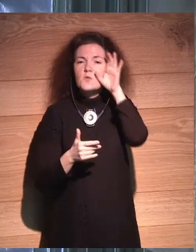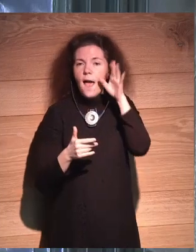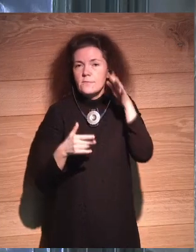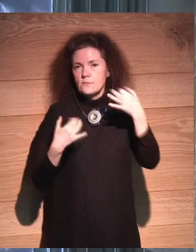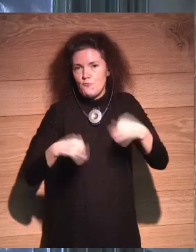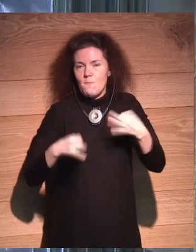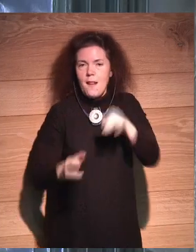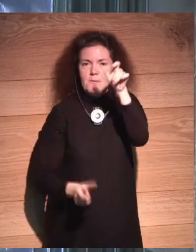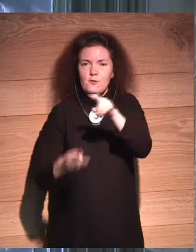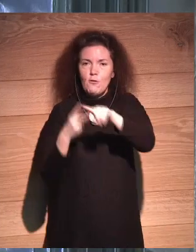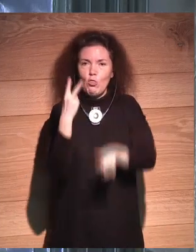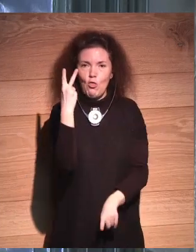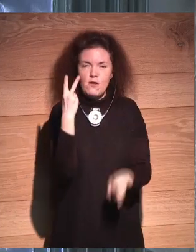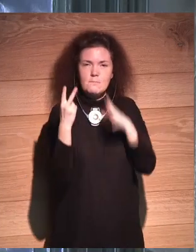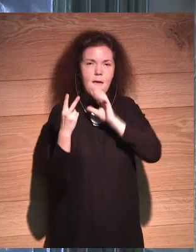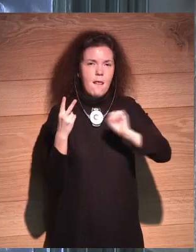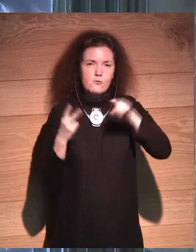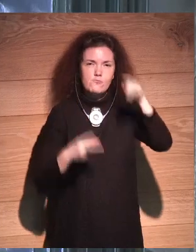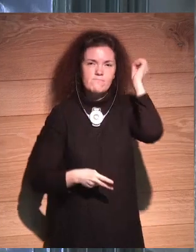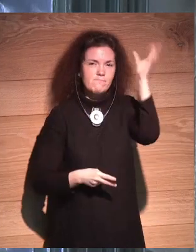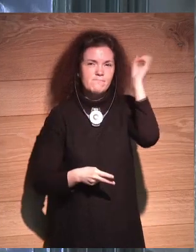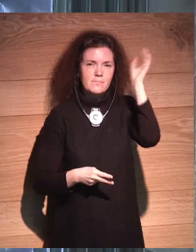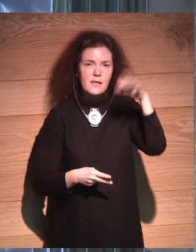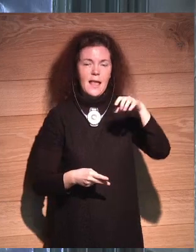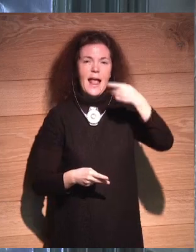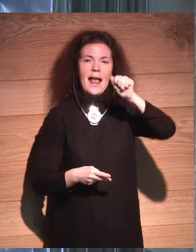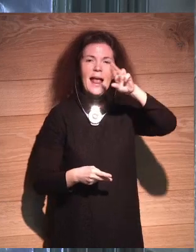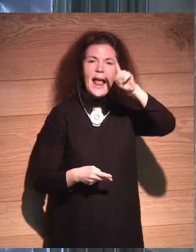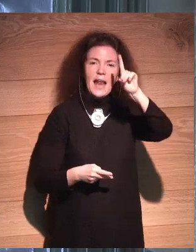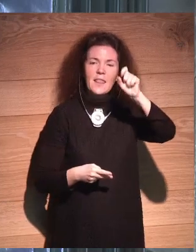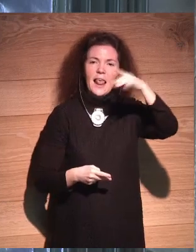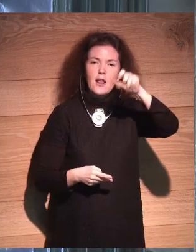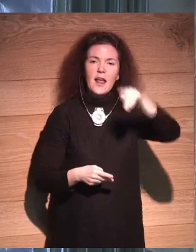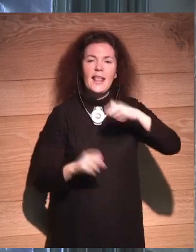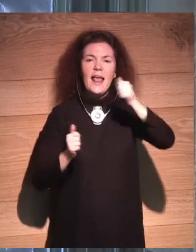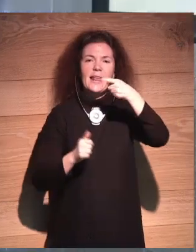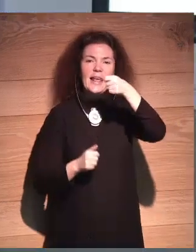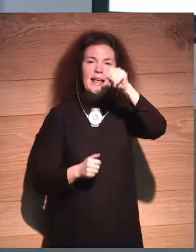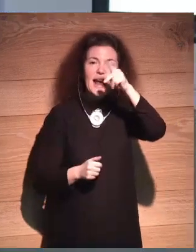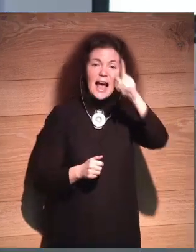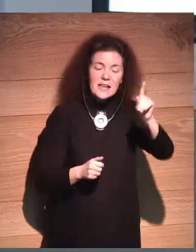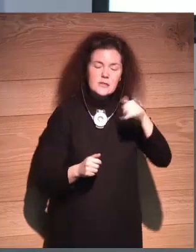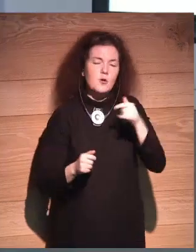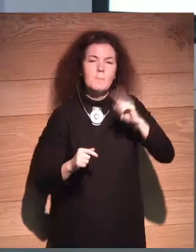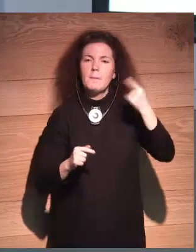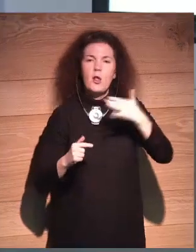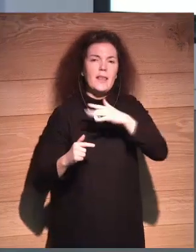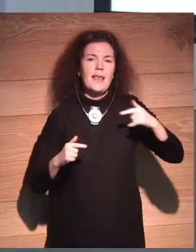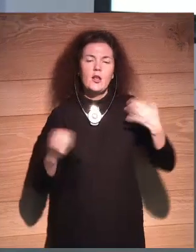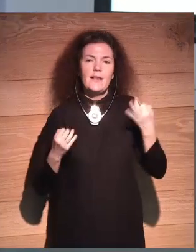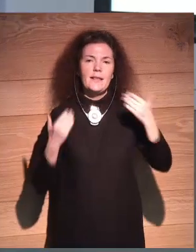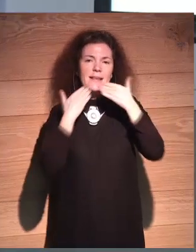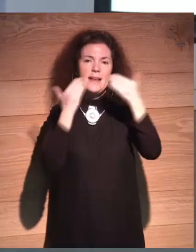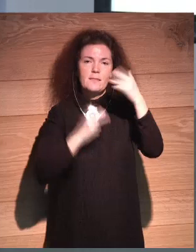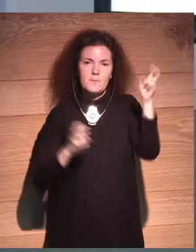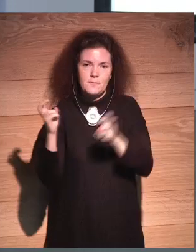normal, a los dos maravillosos ponentes que tenemos hoy, Gerd Leonhard y Erling Kagge, y voy a empezar por agradecerles a ellos